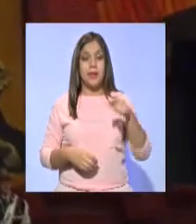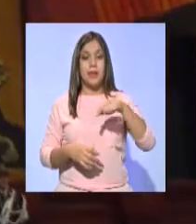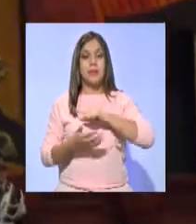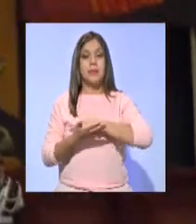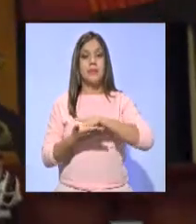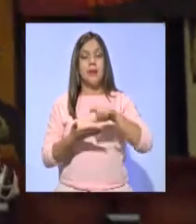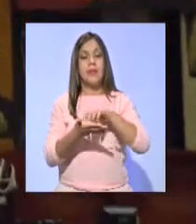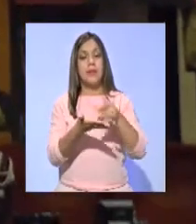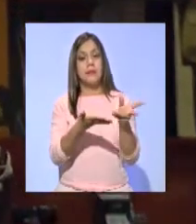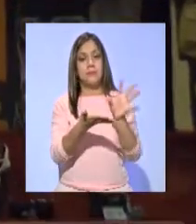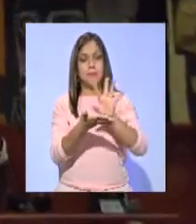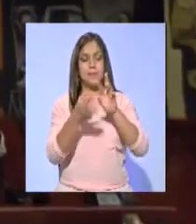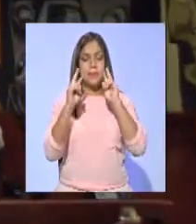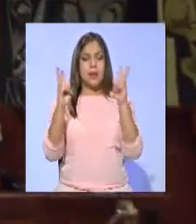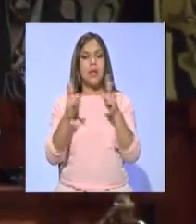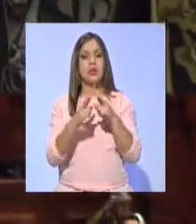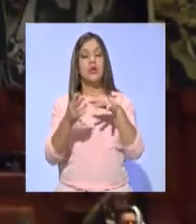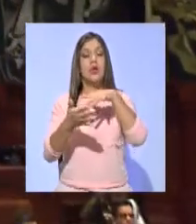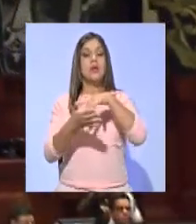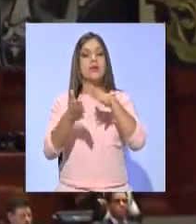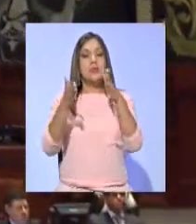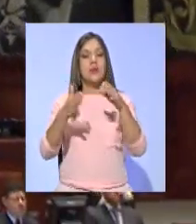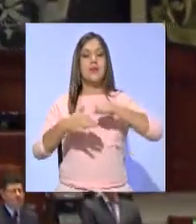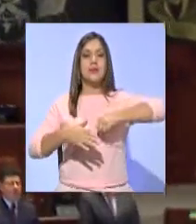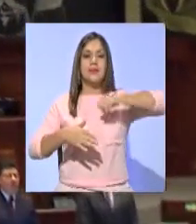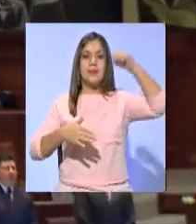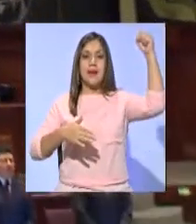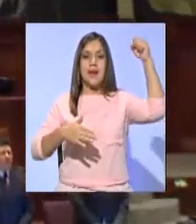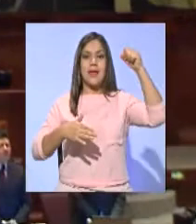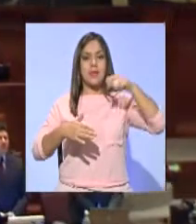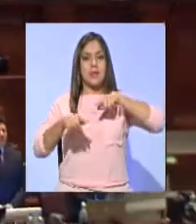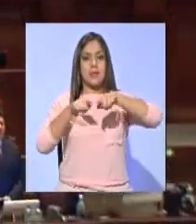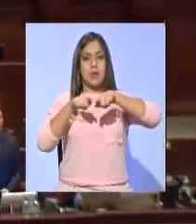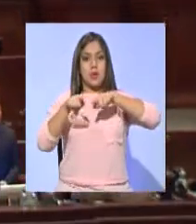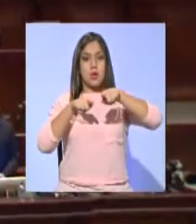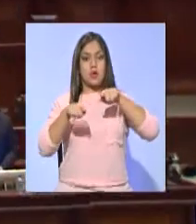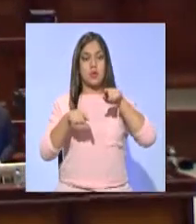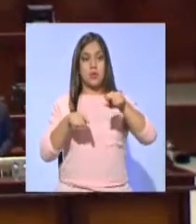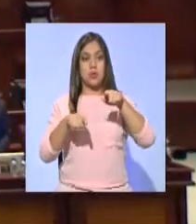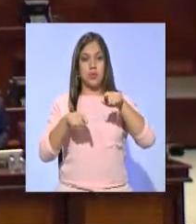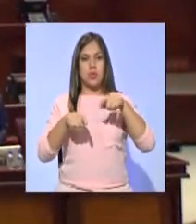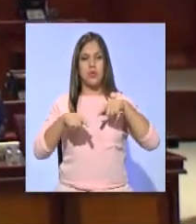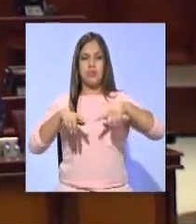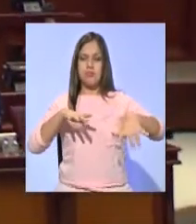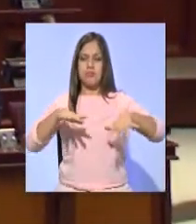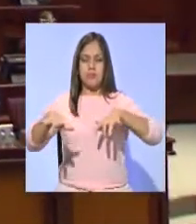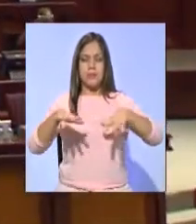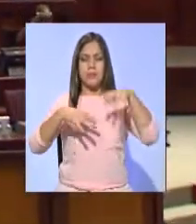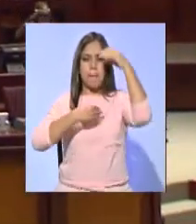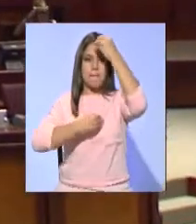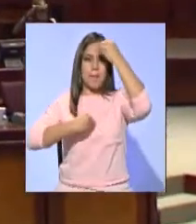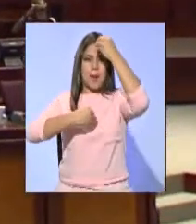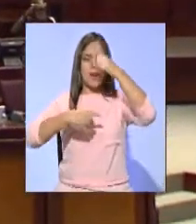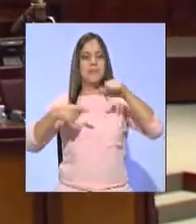la Asamblea Nacional reconoció a estudiantes ganadores del concurso Actúa con Valores, una iniciativa del Parlamento, la Función